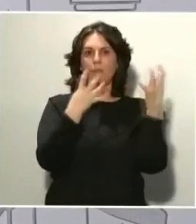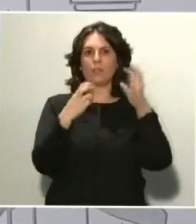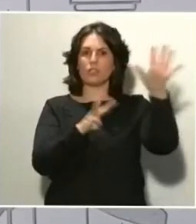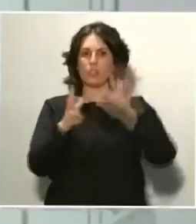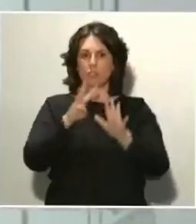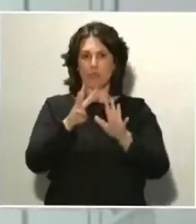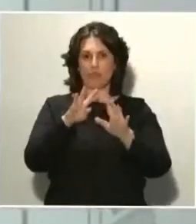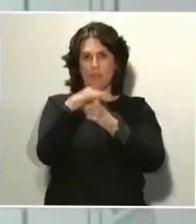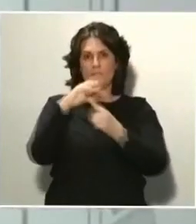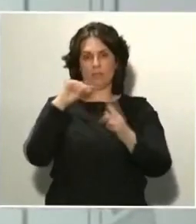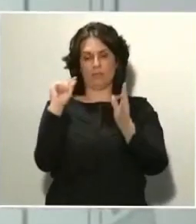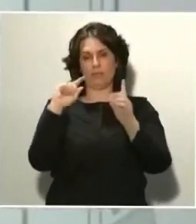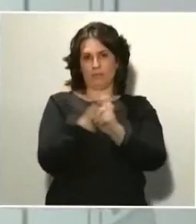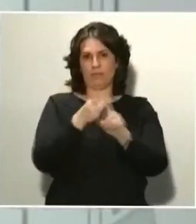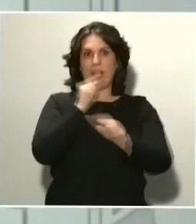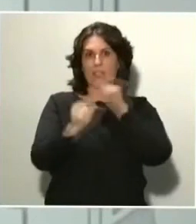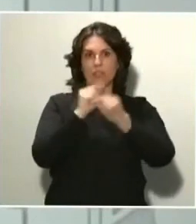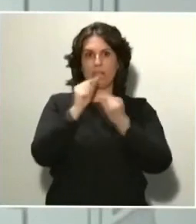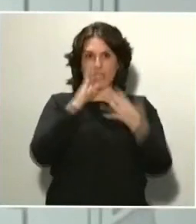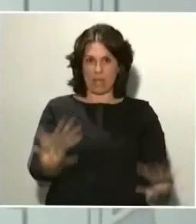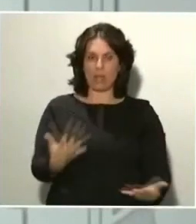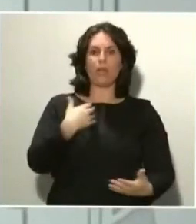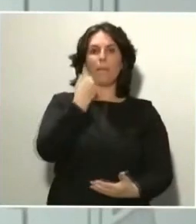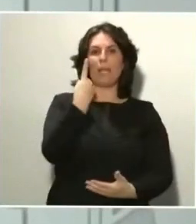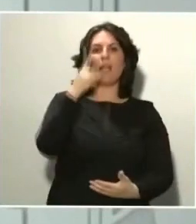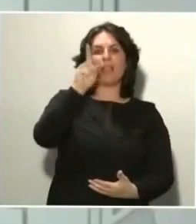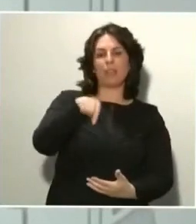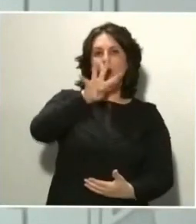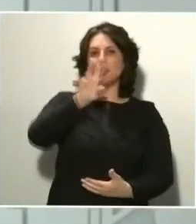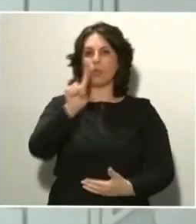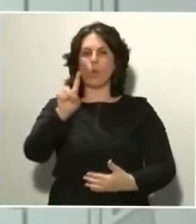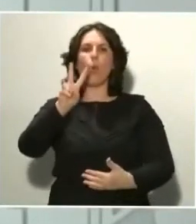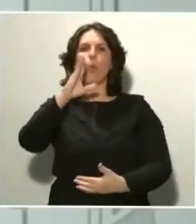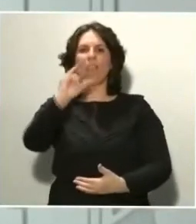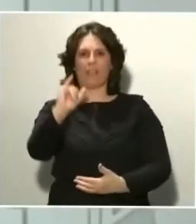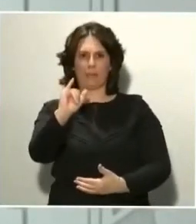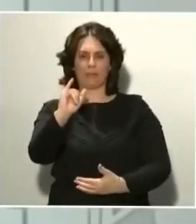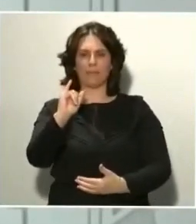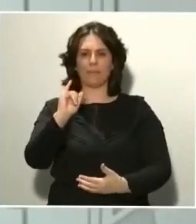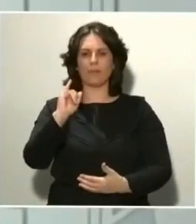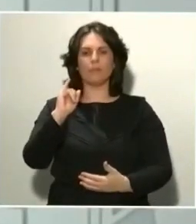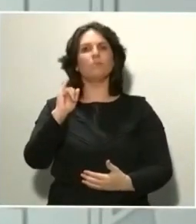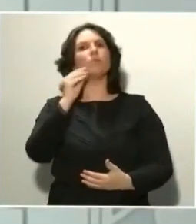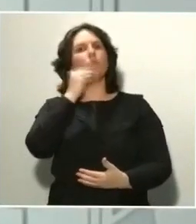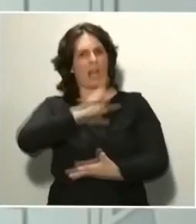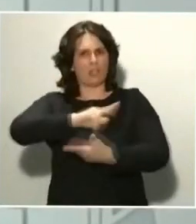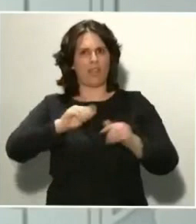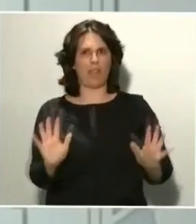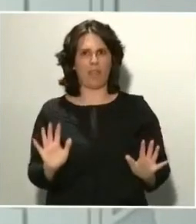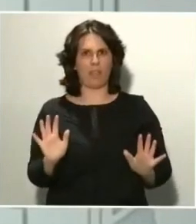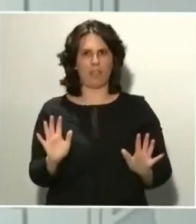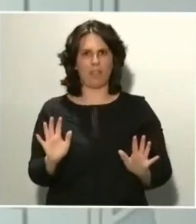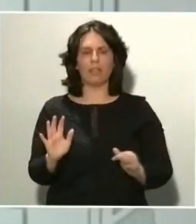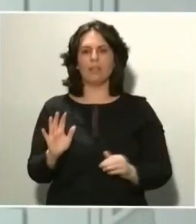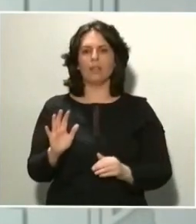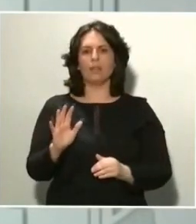ahora han sido ingresados en UCI 1.141. En este sentido, tenemos una buena noticia y es que, aunque